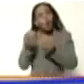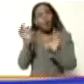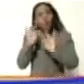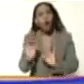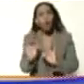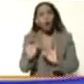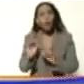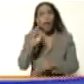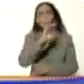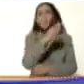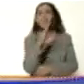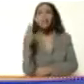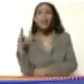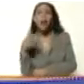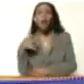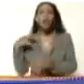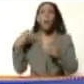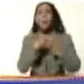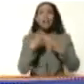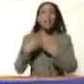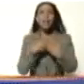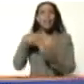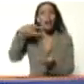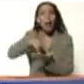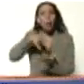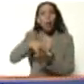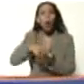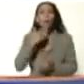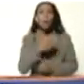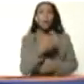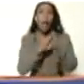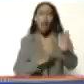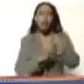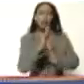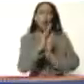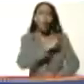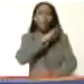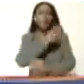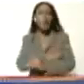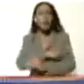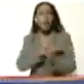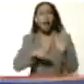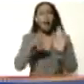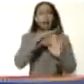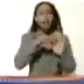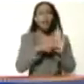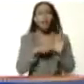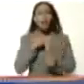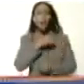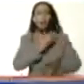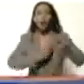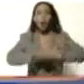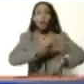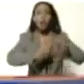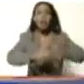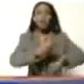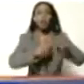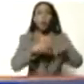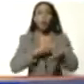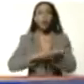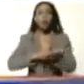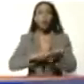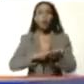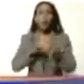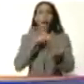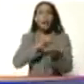bicentenario de la batalla de Carabobo que nos permitirá seguir elevando con mayor fuerza el nivel de nuestra cooperación y relaciones